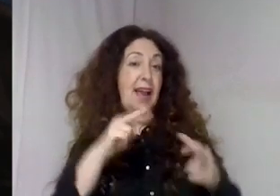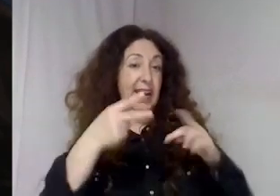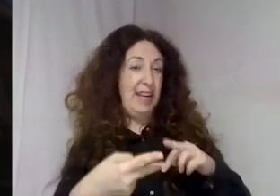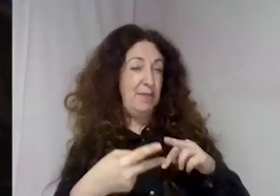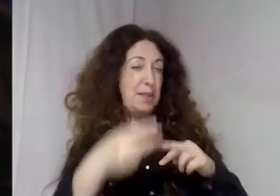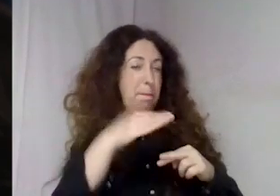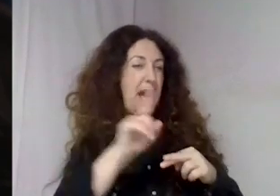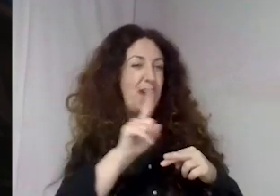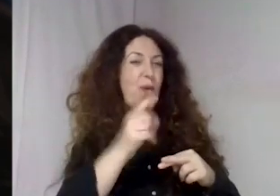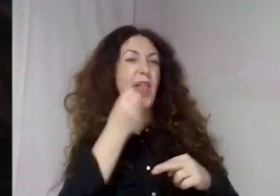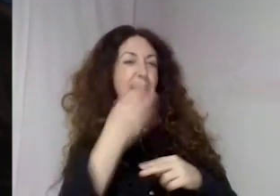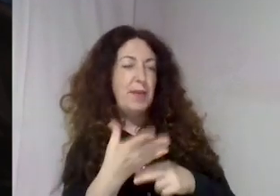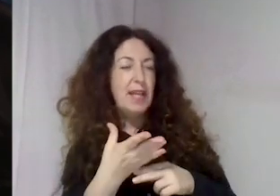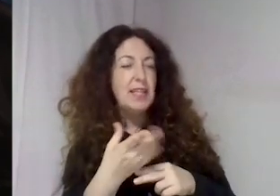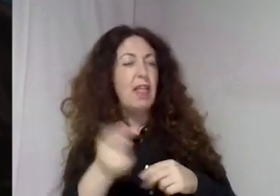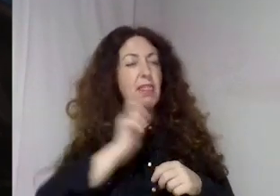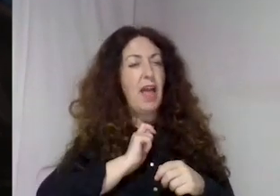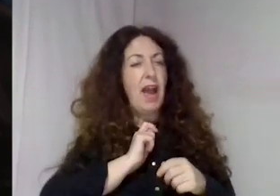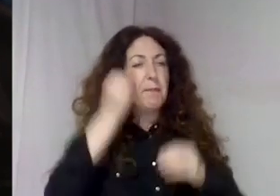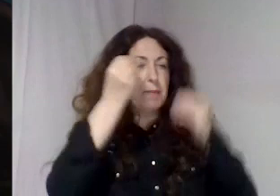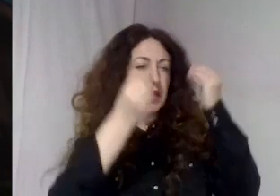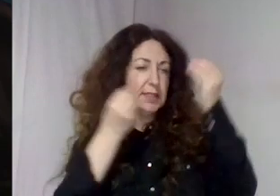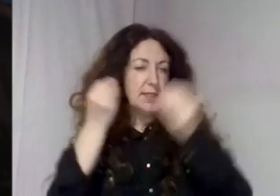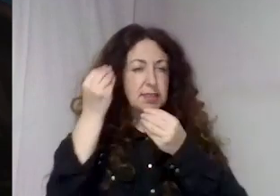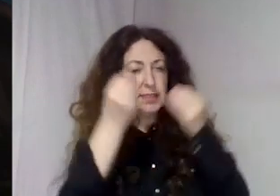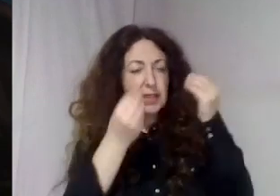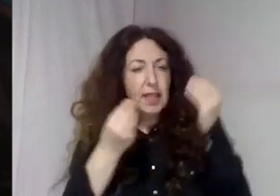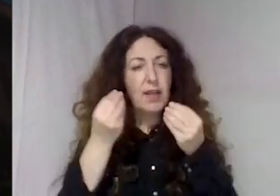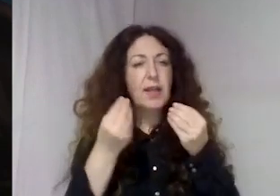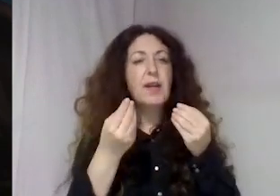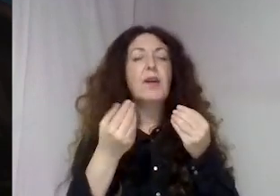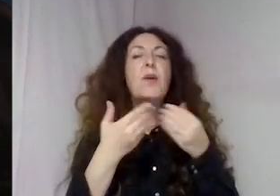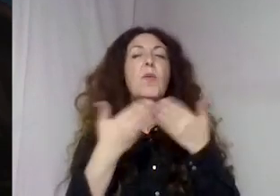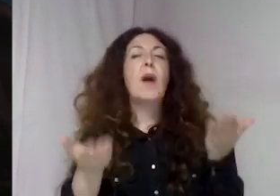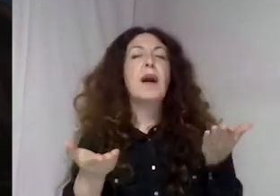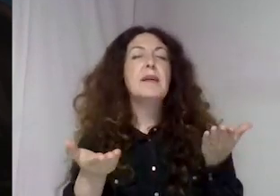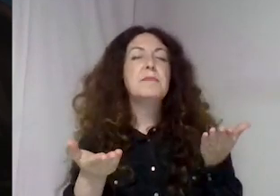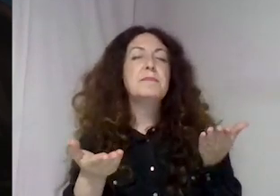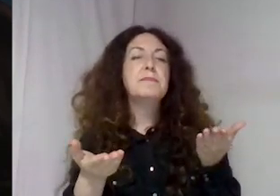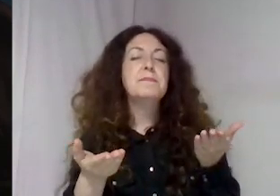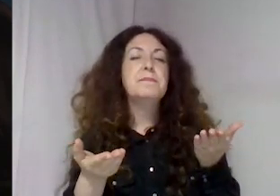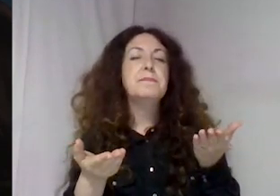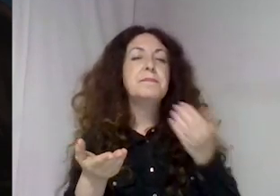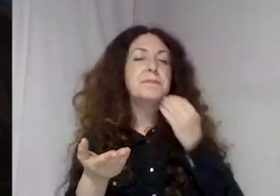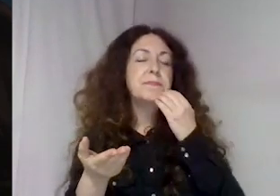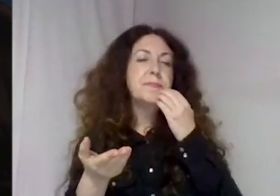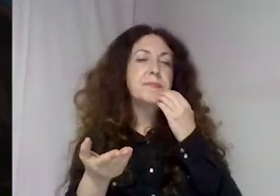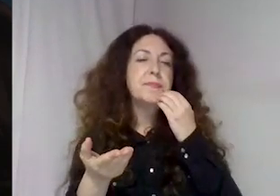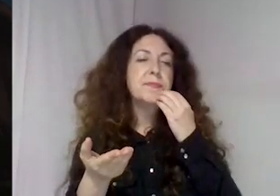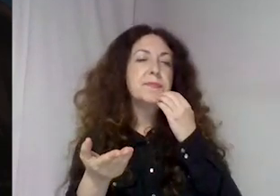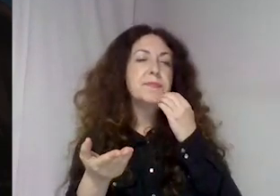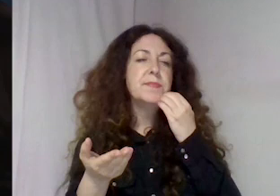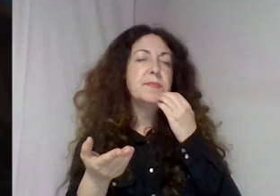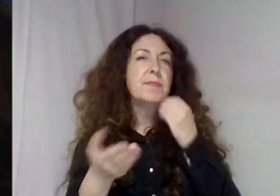posible. Pero lo que más me atrajo del título, que yo no creo que esté puesto para que vengamos porque sean